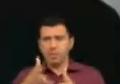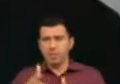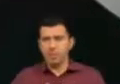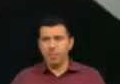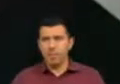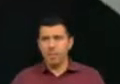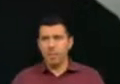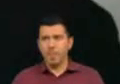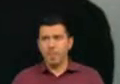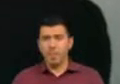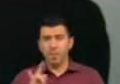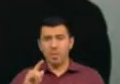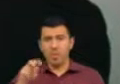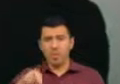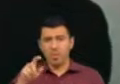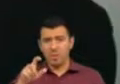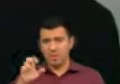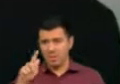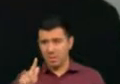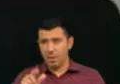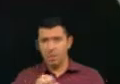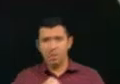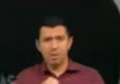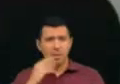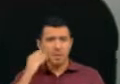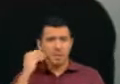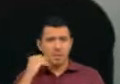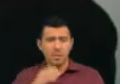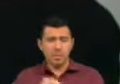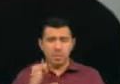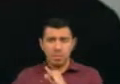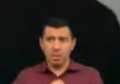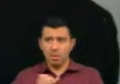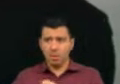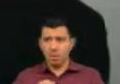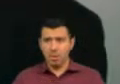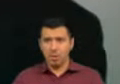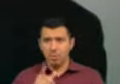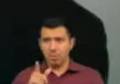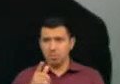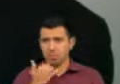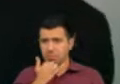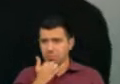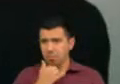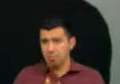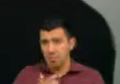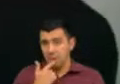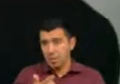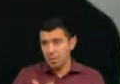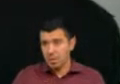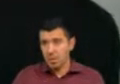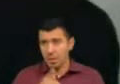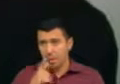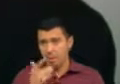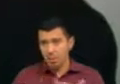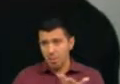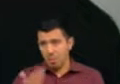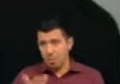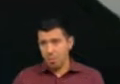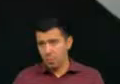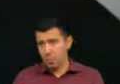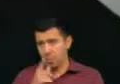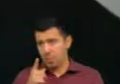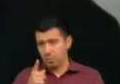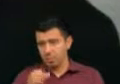comyser contra digamos con una experiencia a nivel internacional con tacón digamos la posibilidad de importar